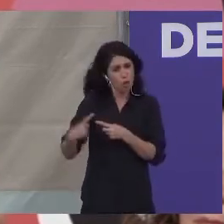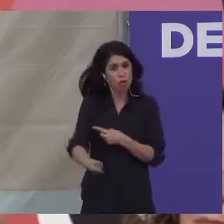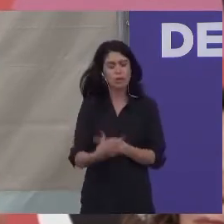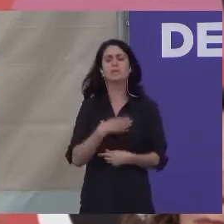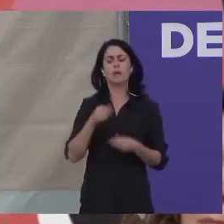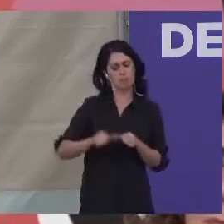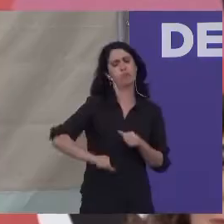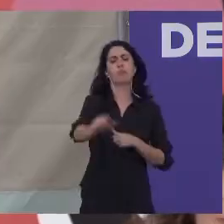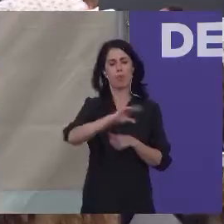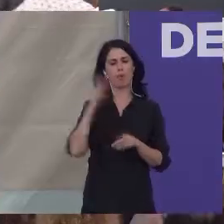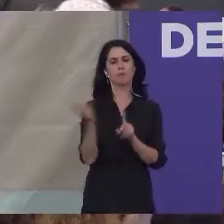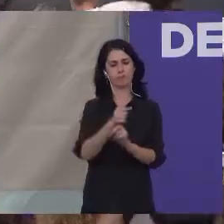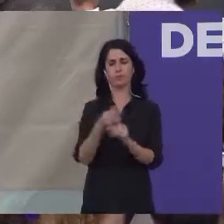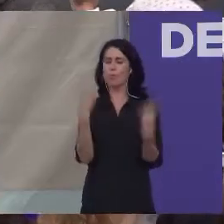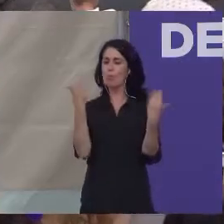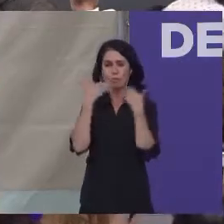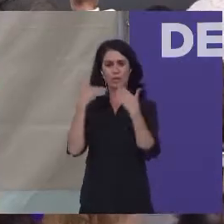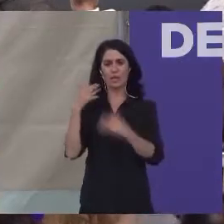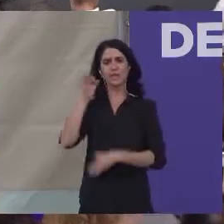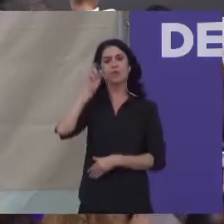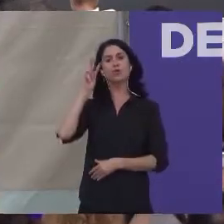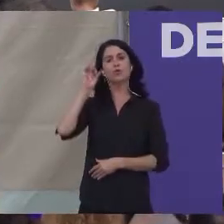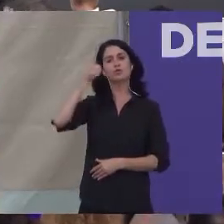podemos hacerlo. Muchas gracias. Soy Susana Gómez de MES.